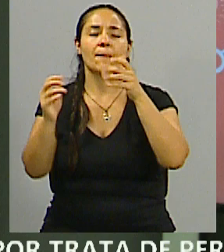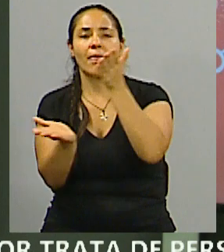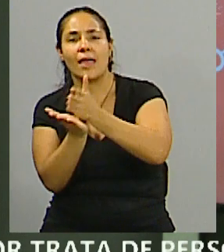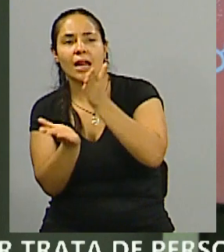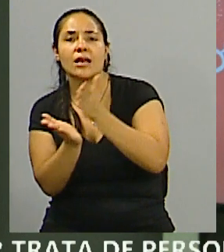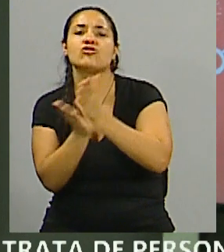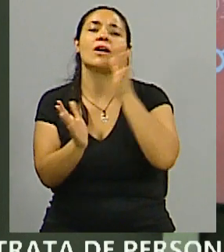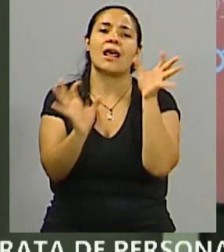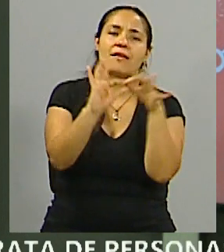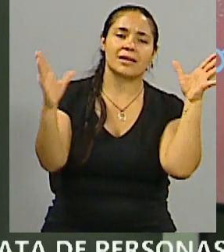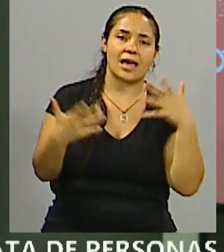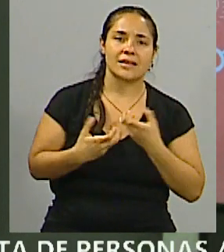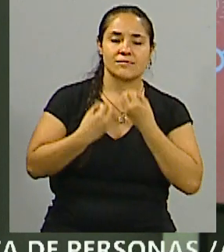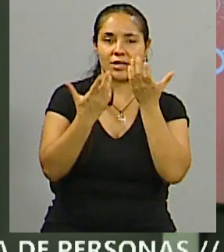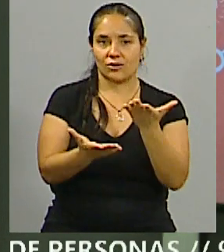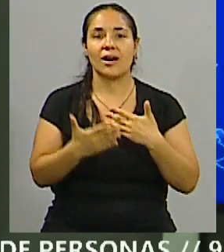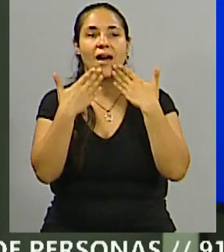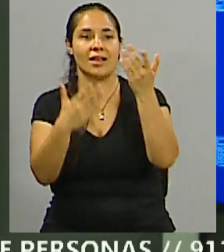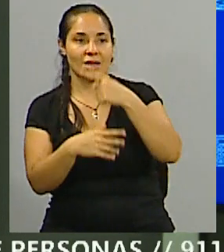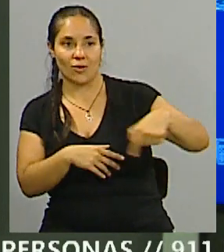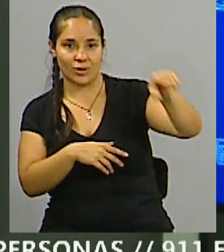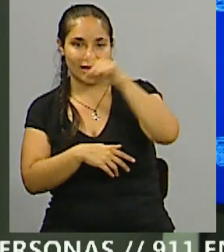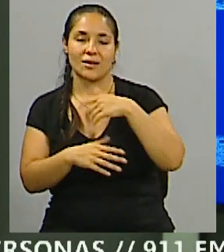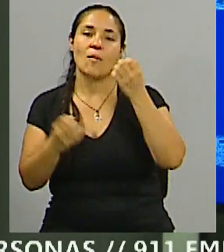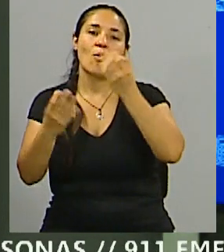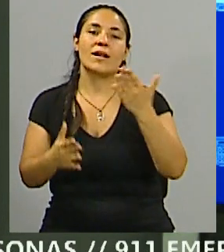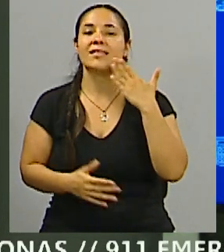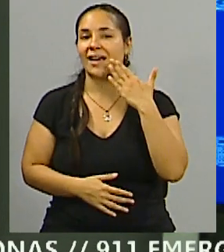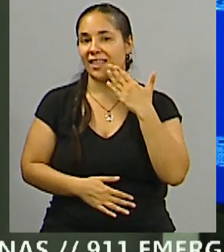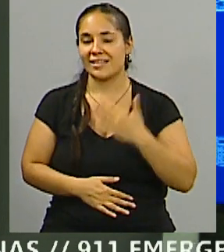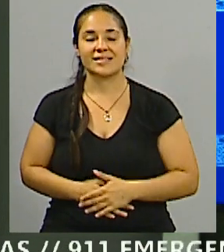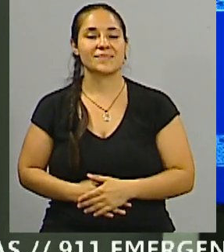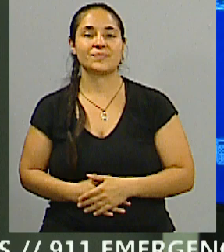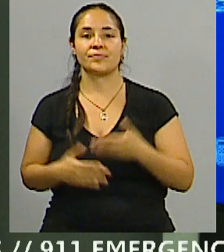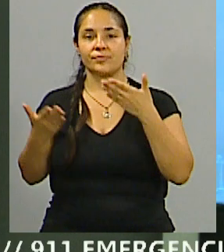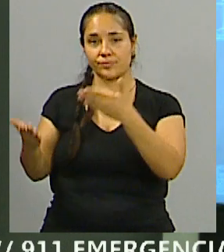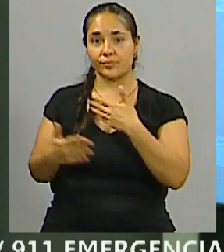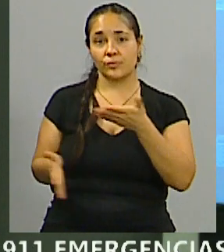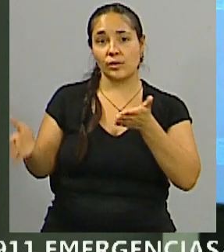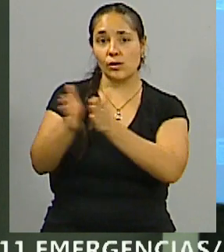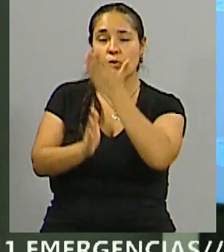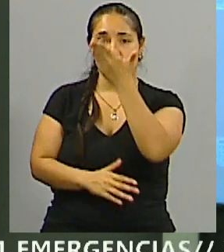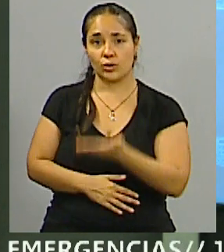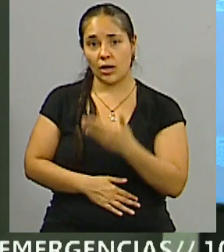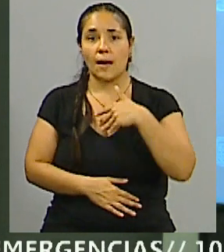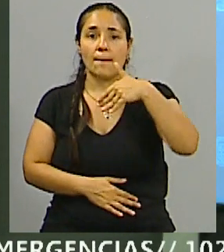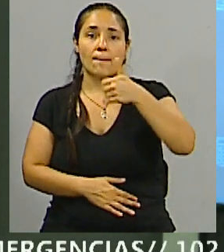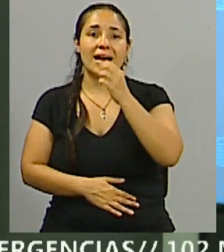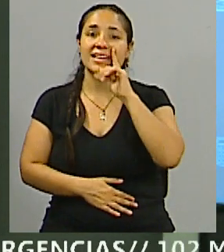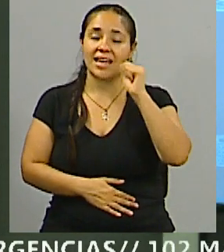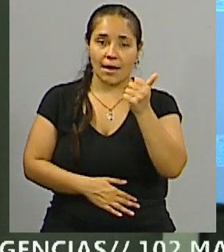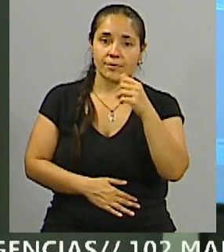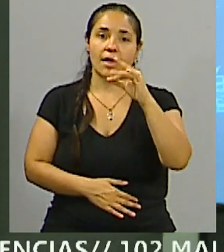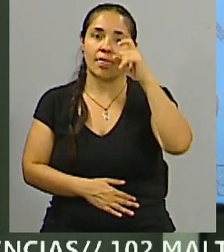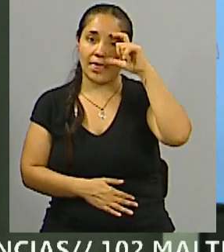libertad de expresión. Al contrario, gracias a ustedes. Que tenga buenas tardes. Hasta luego. Hablamos con la doctora María del Carmen